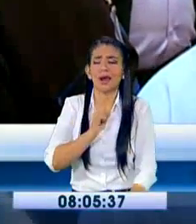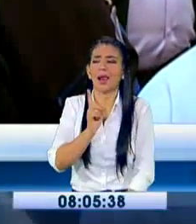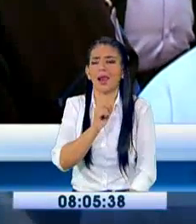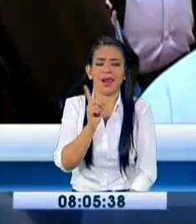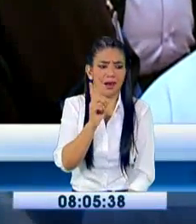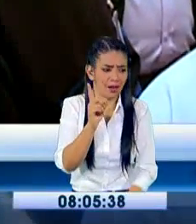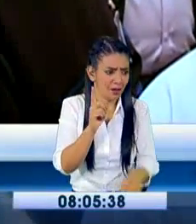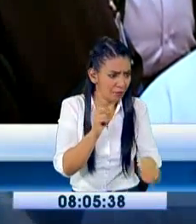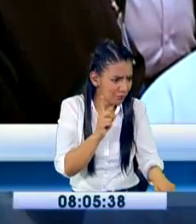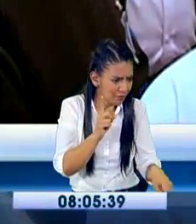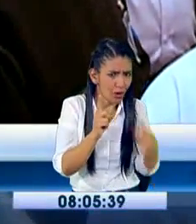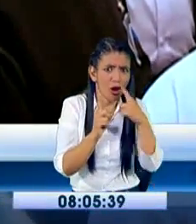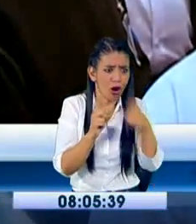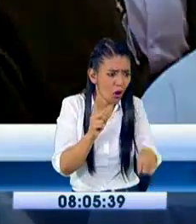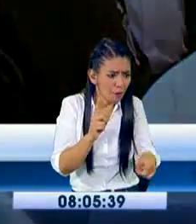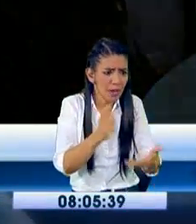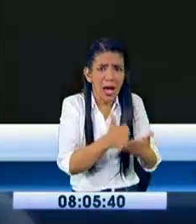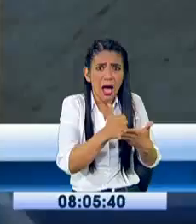Iván Casamen.